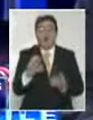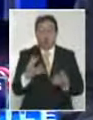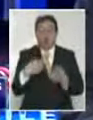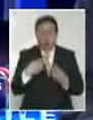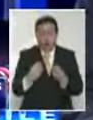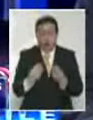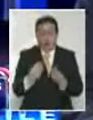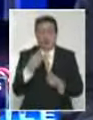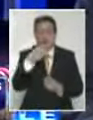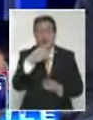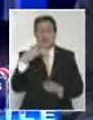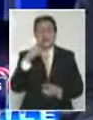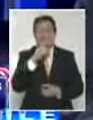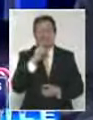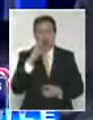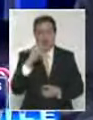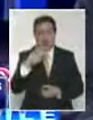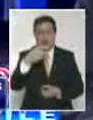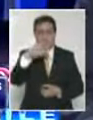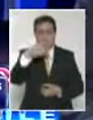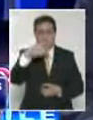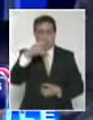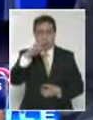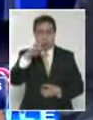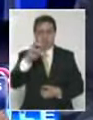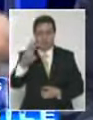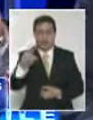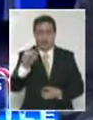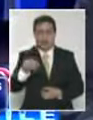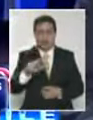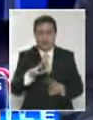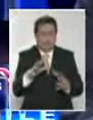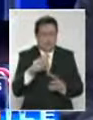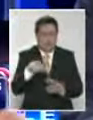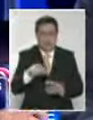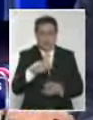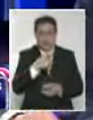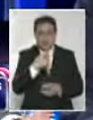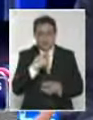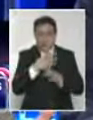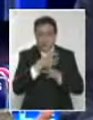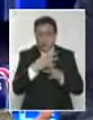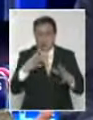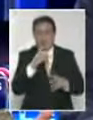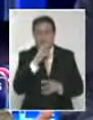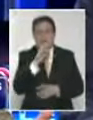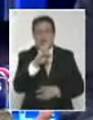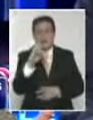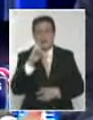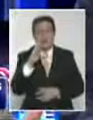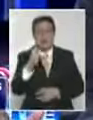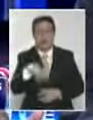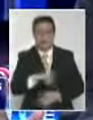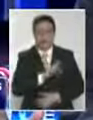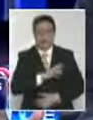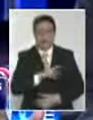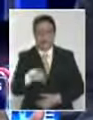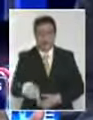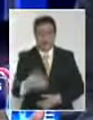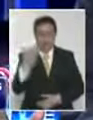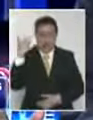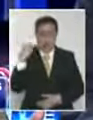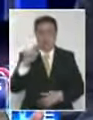historia, porque es una historia horrorosa. Lo que pasó en este país es horroroso. Si uno ve televisión hoy día, desde las 10:30